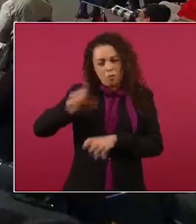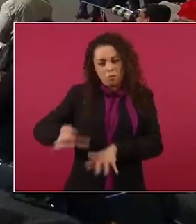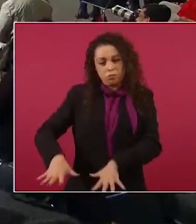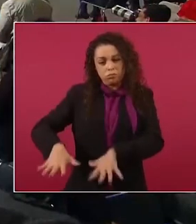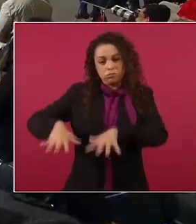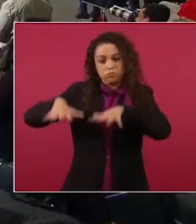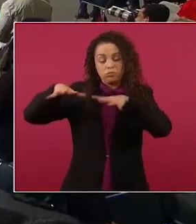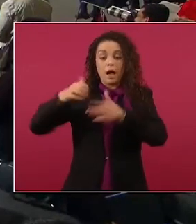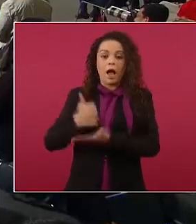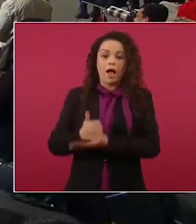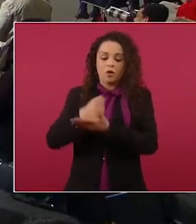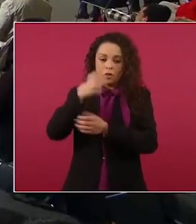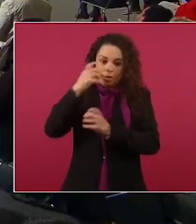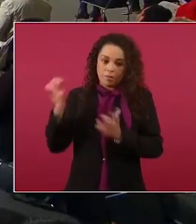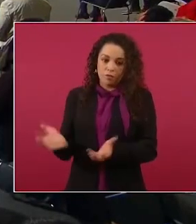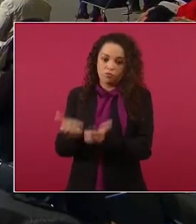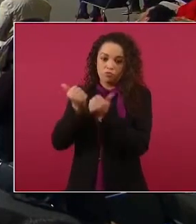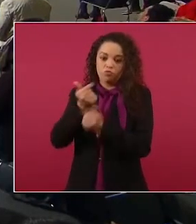porque